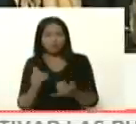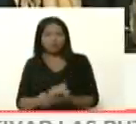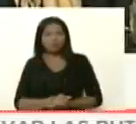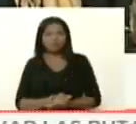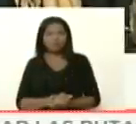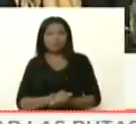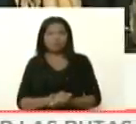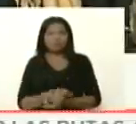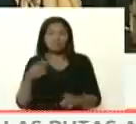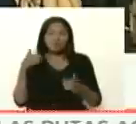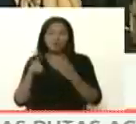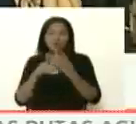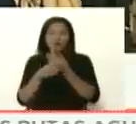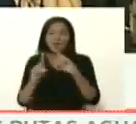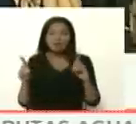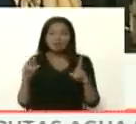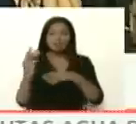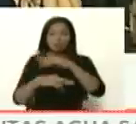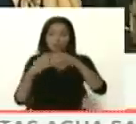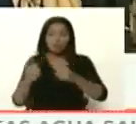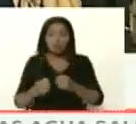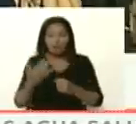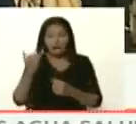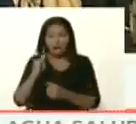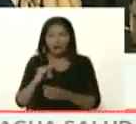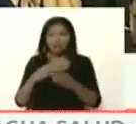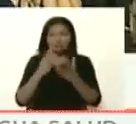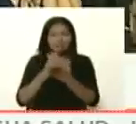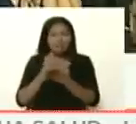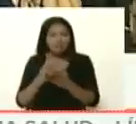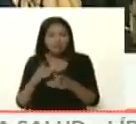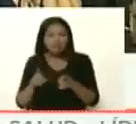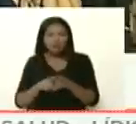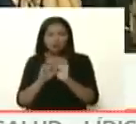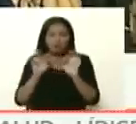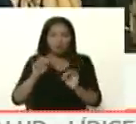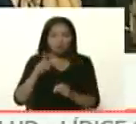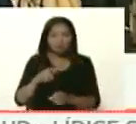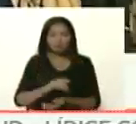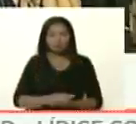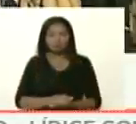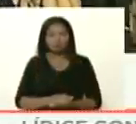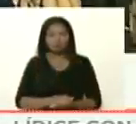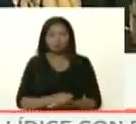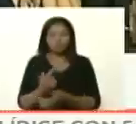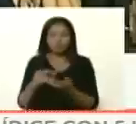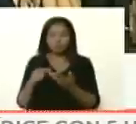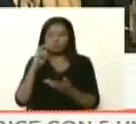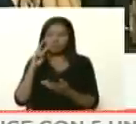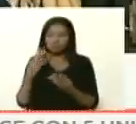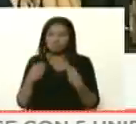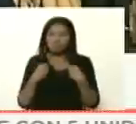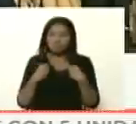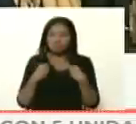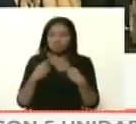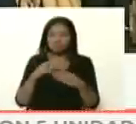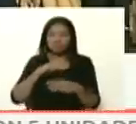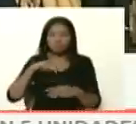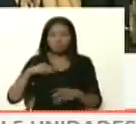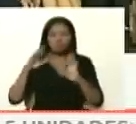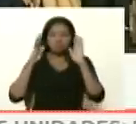democracia revolucionaria, ya existe y existe para siempre. Nada existe para siempre. Las cosas existen y viven si uno las